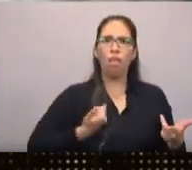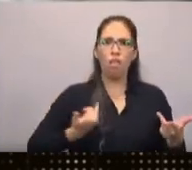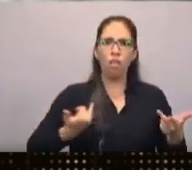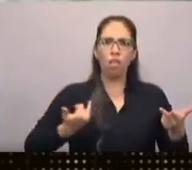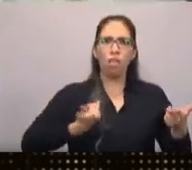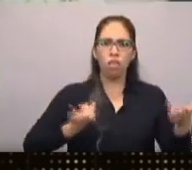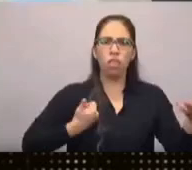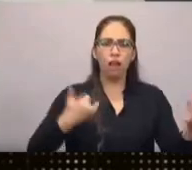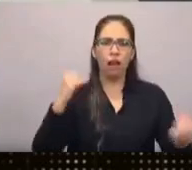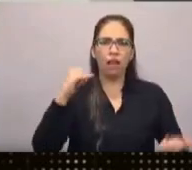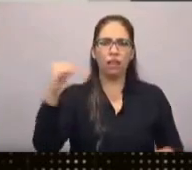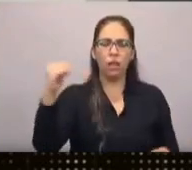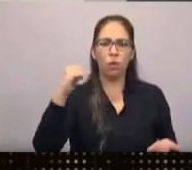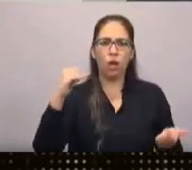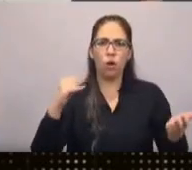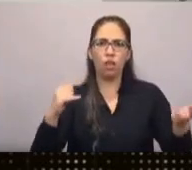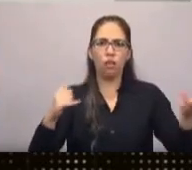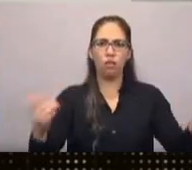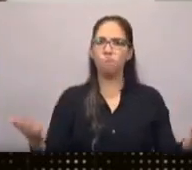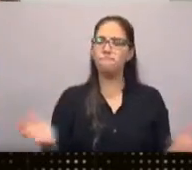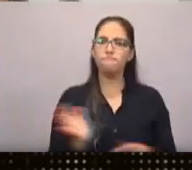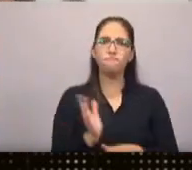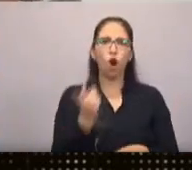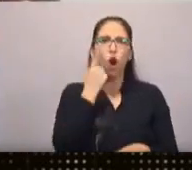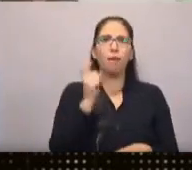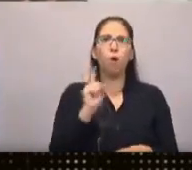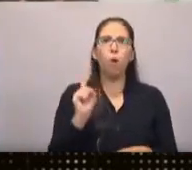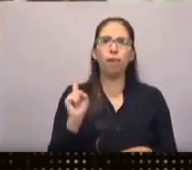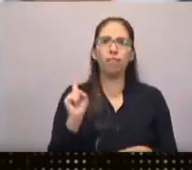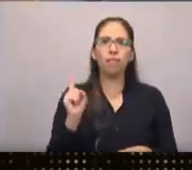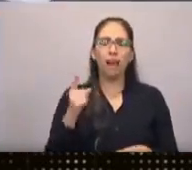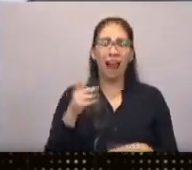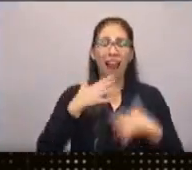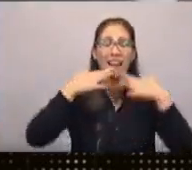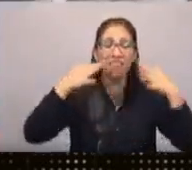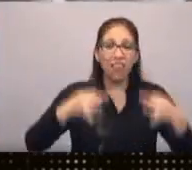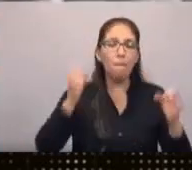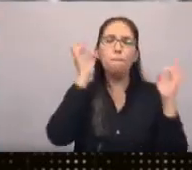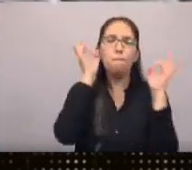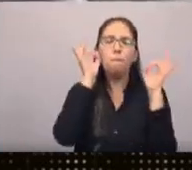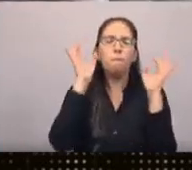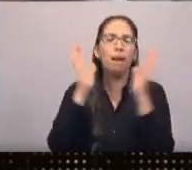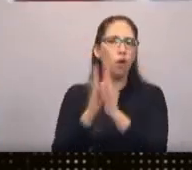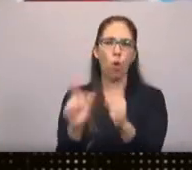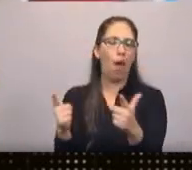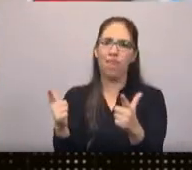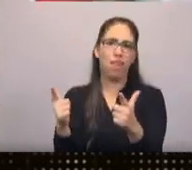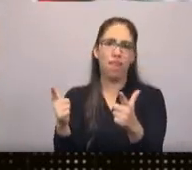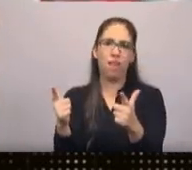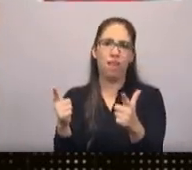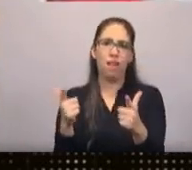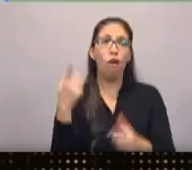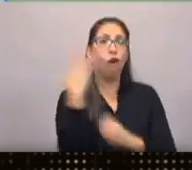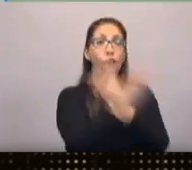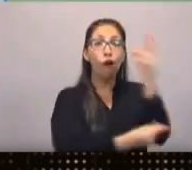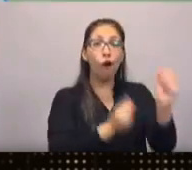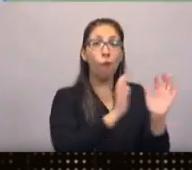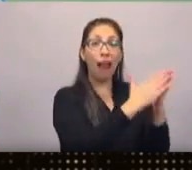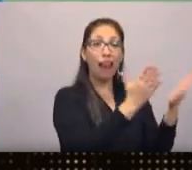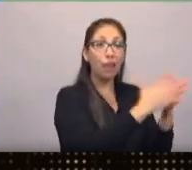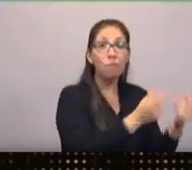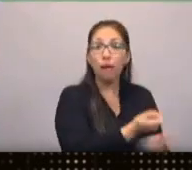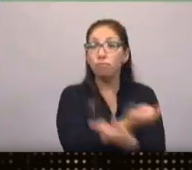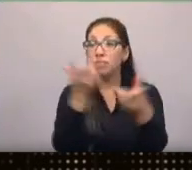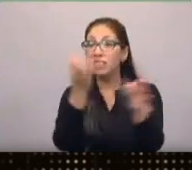a dar cuenta y asumir todo lo que está pasando es imperdonable haber cortado la compra de libros en las